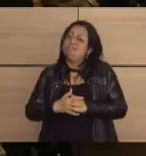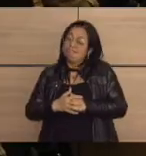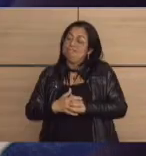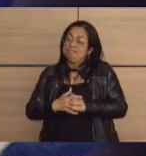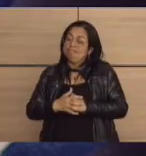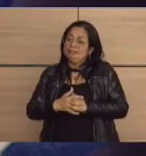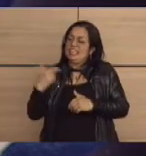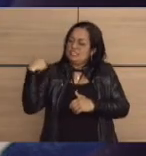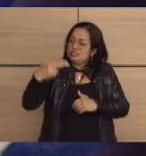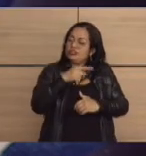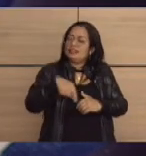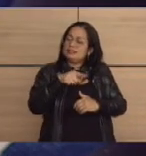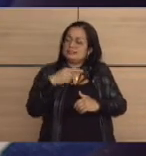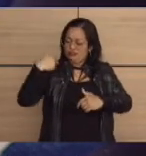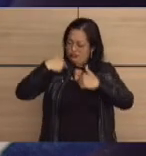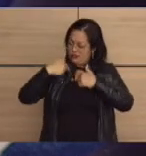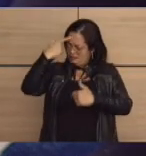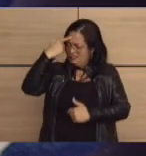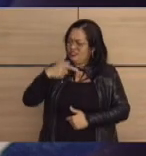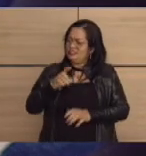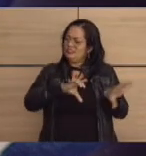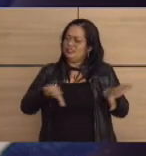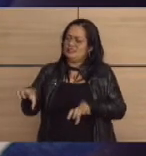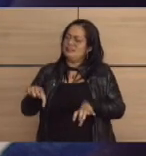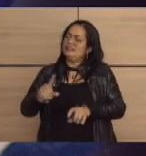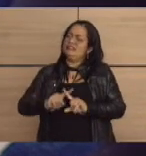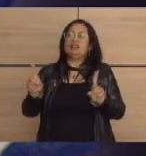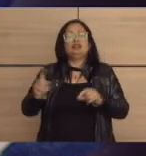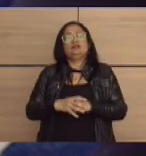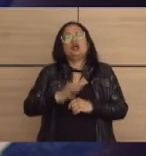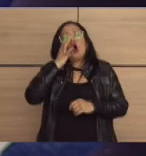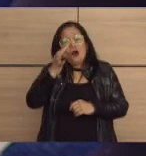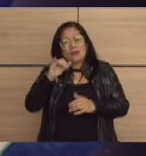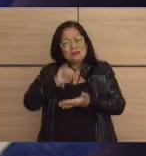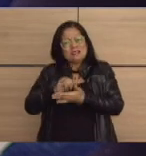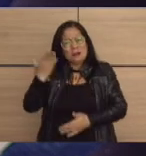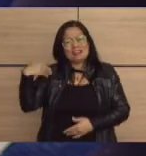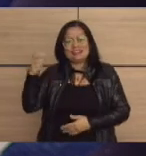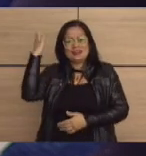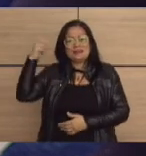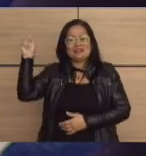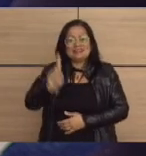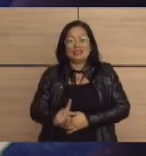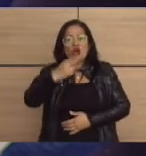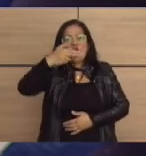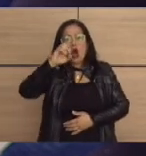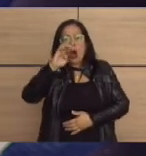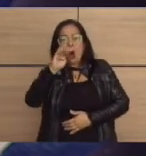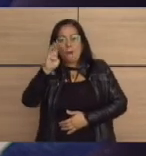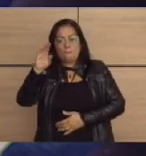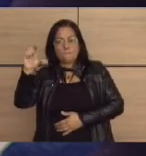manera. Por aquí pasó el barón de Humboldt a comienzos del siglo XIX con una